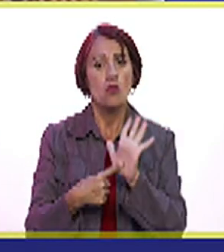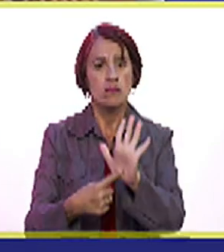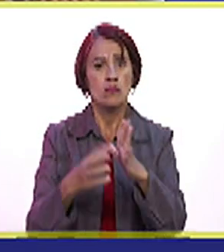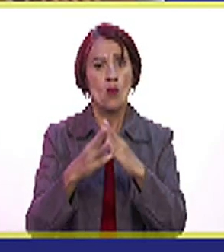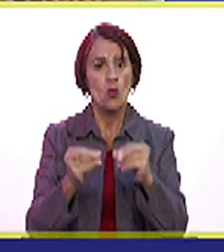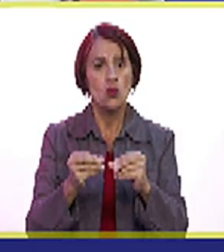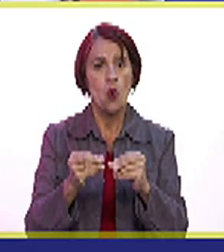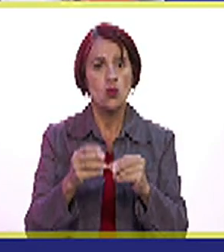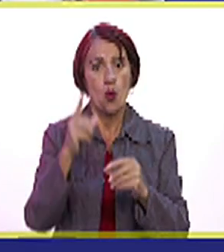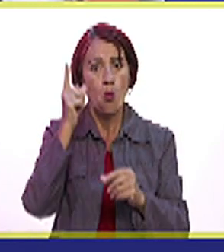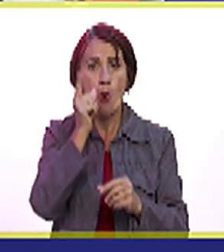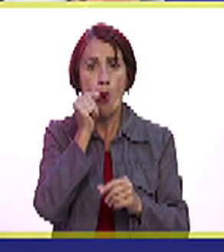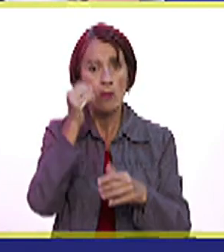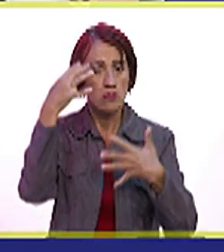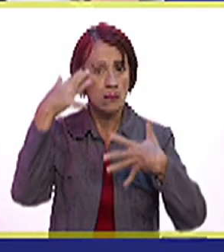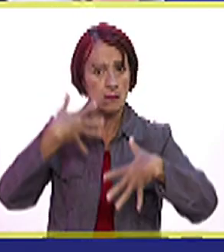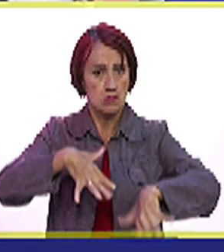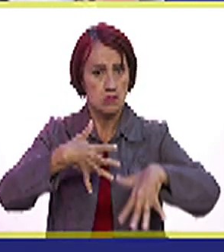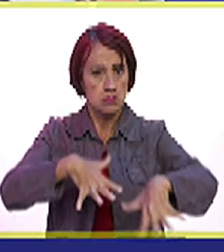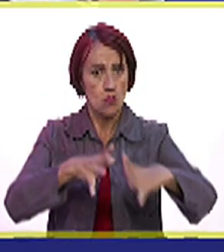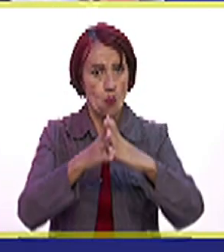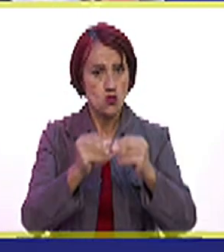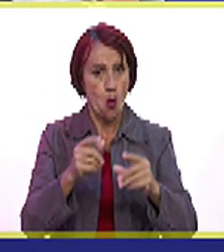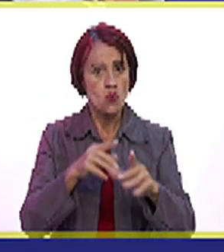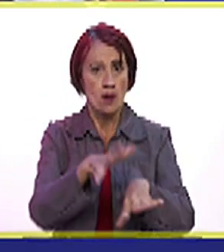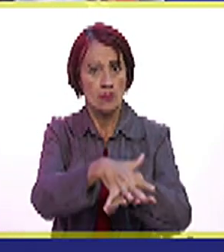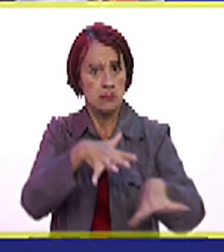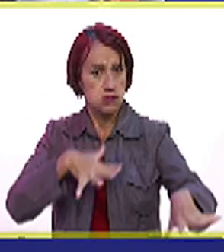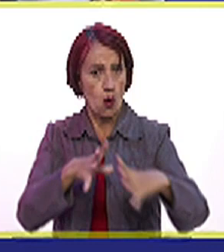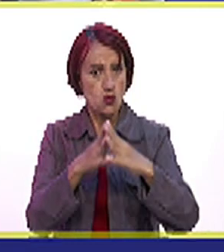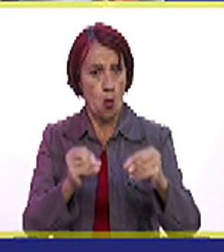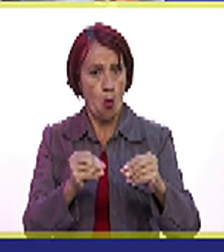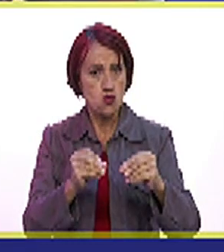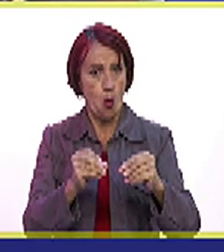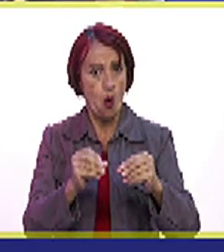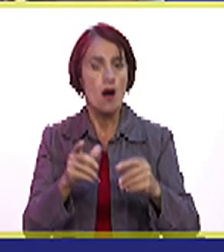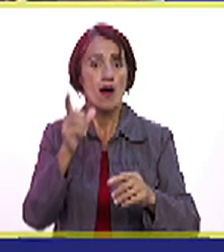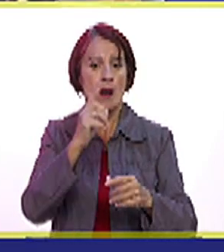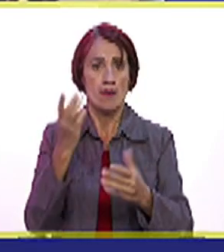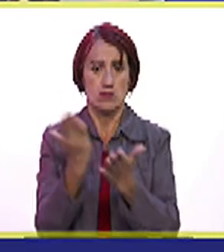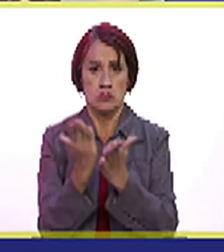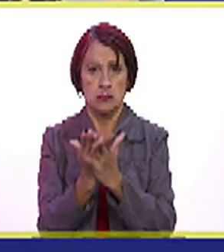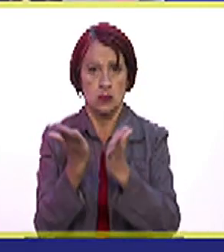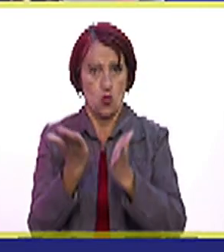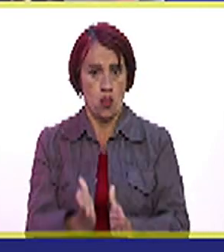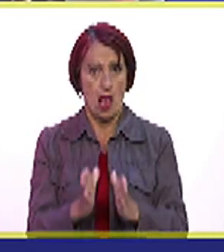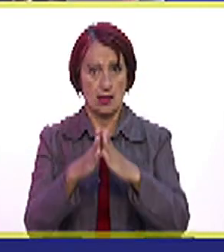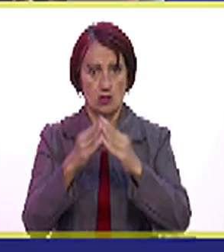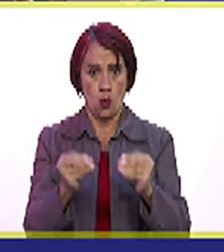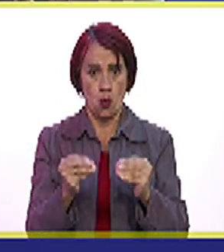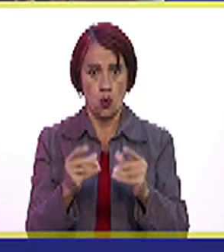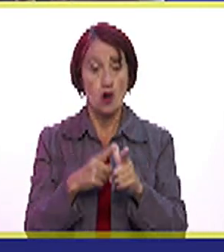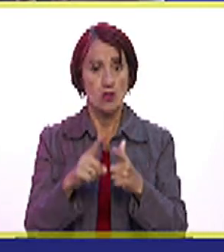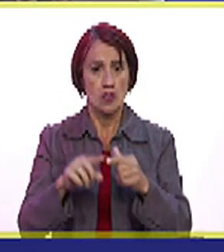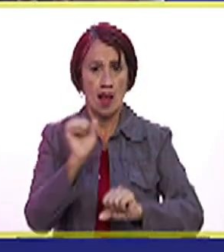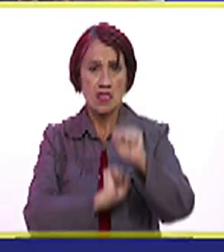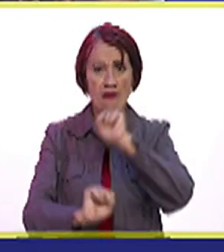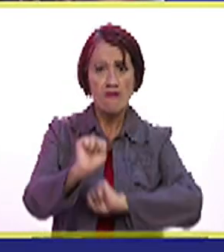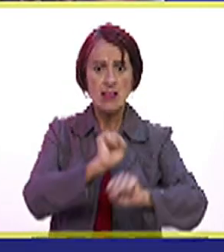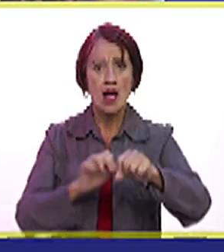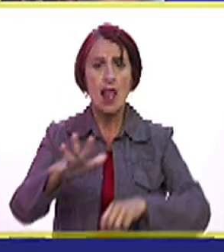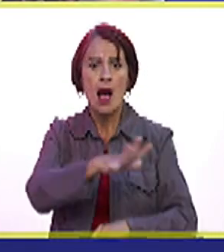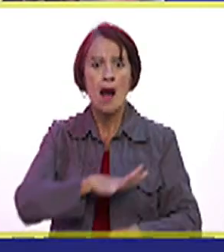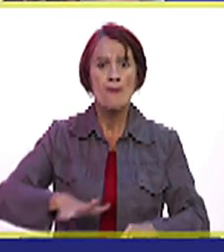mando de un ejército de voluntarios formado en su mayoría por seminaristas y estudiantes, logran defender la plaza